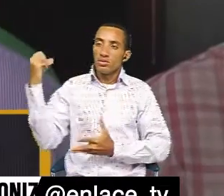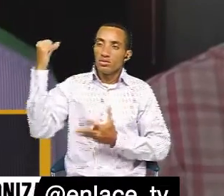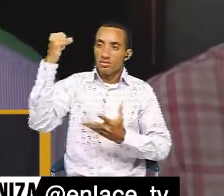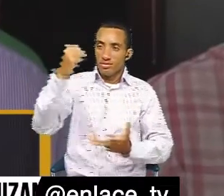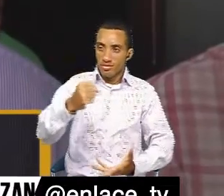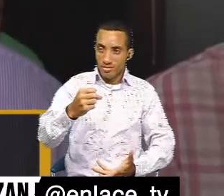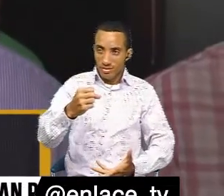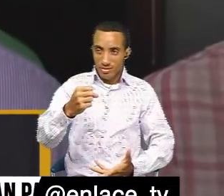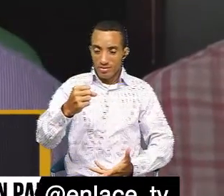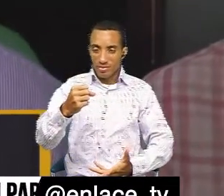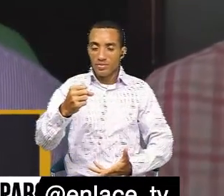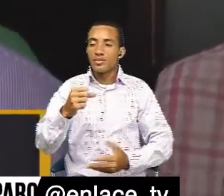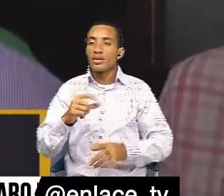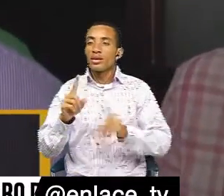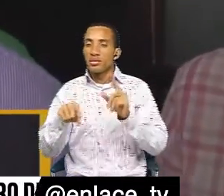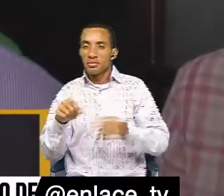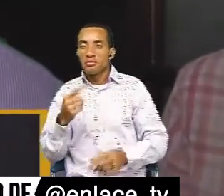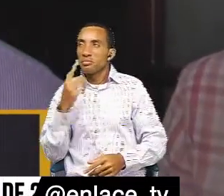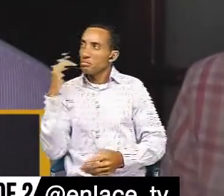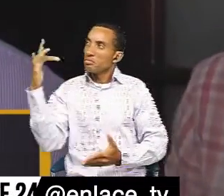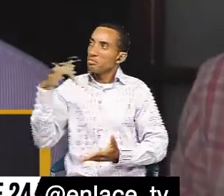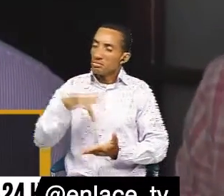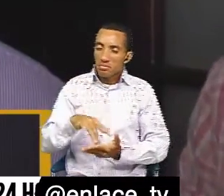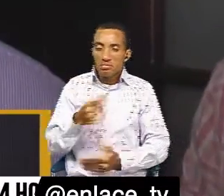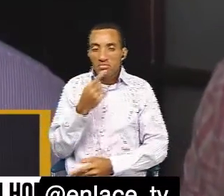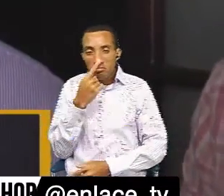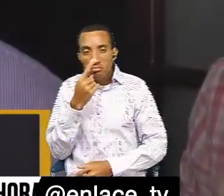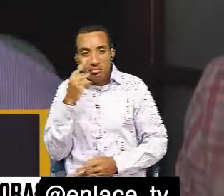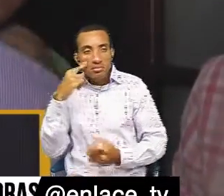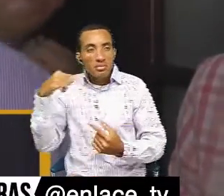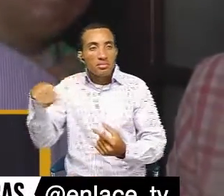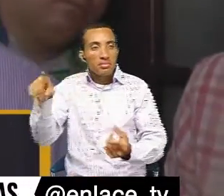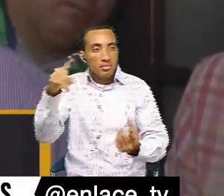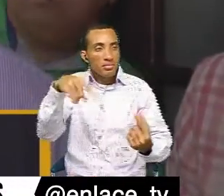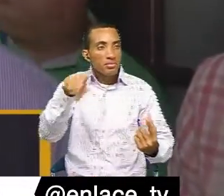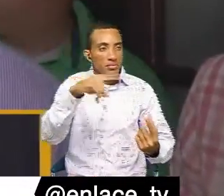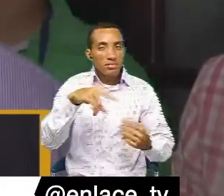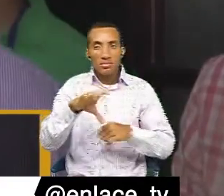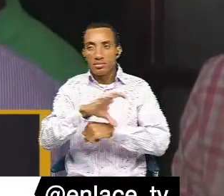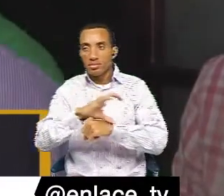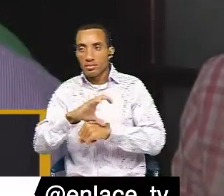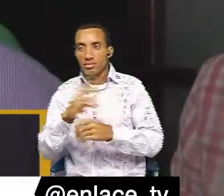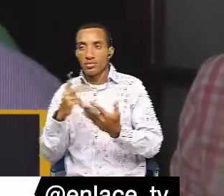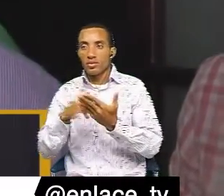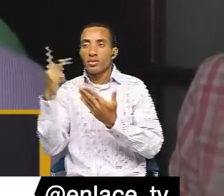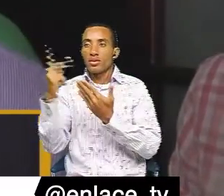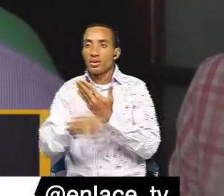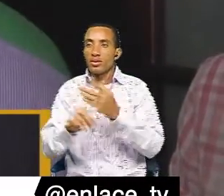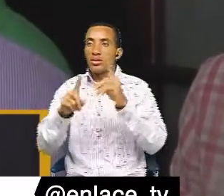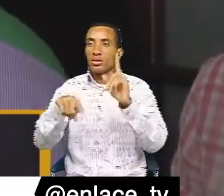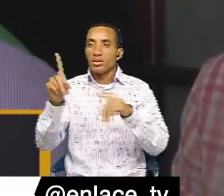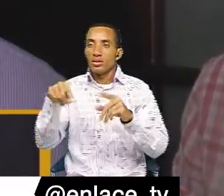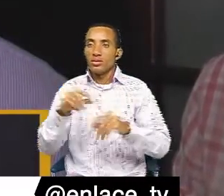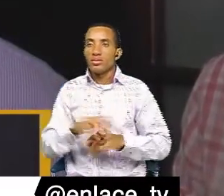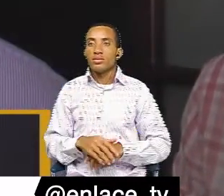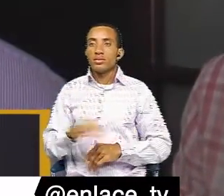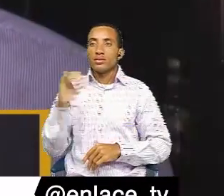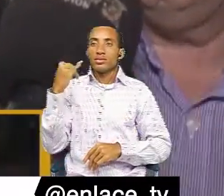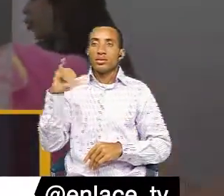estuvieron mirando nuestra ciudad, están interesados en varios proyectos, él precisamente estuvo al frente ya